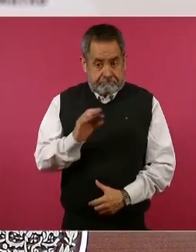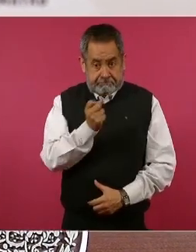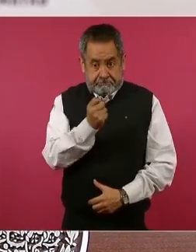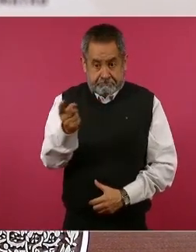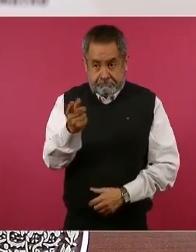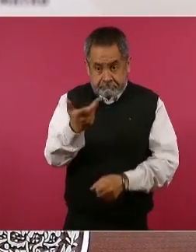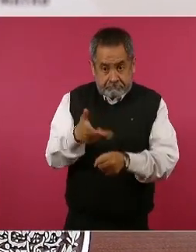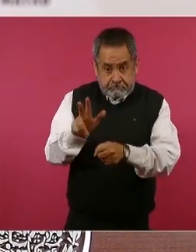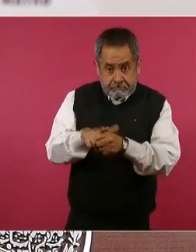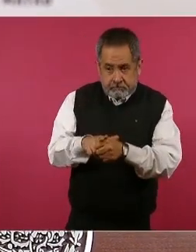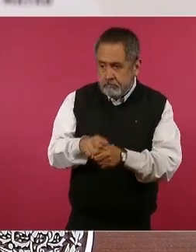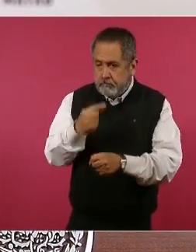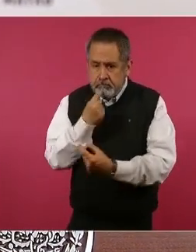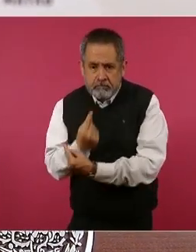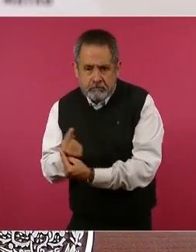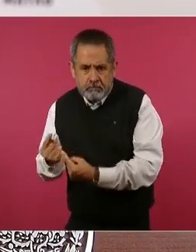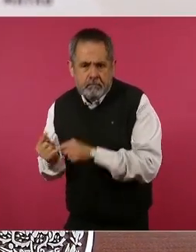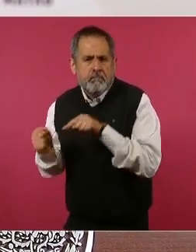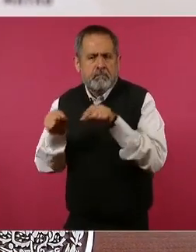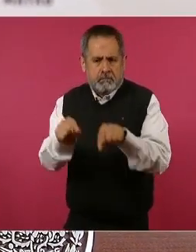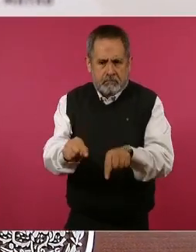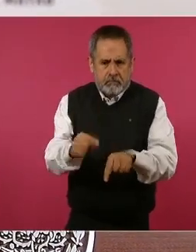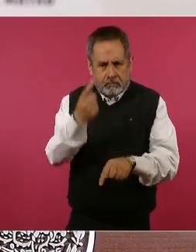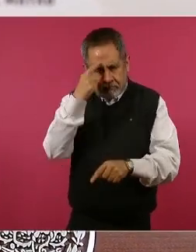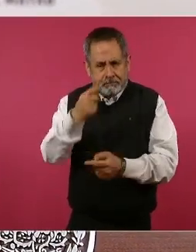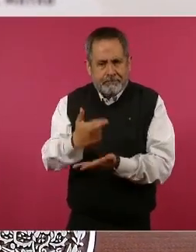pueden ir las niñas, los niños,